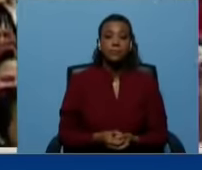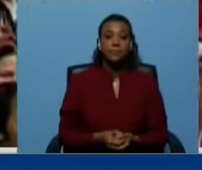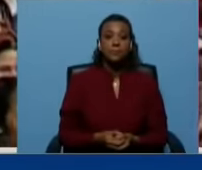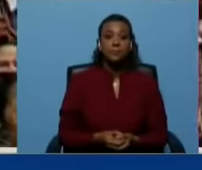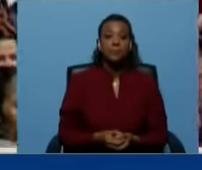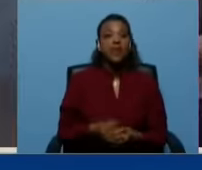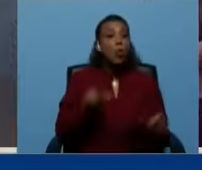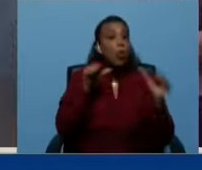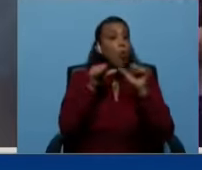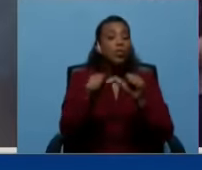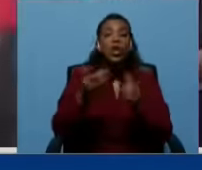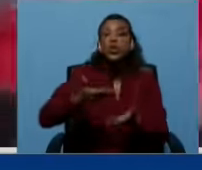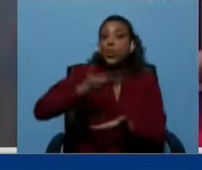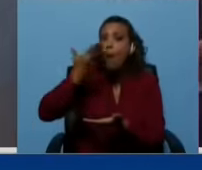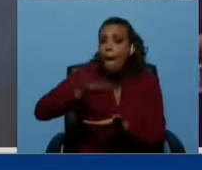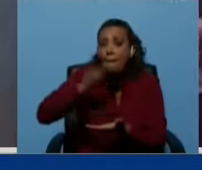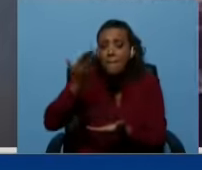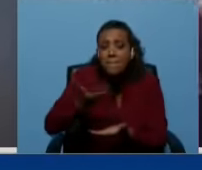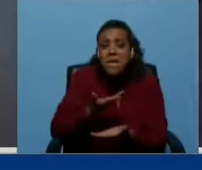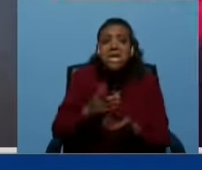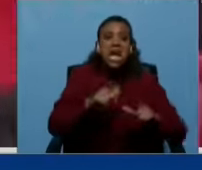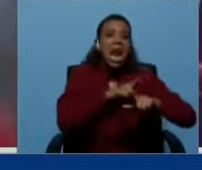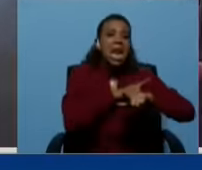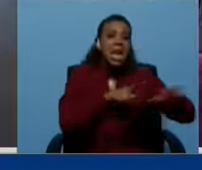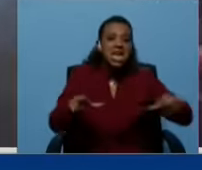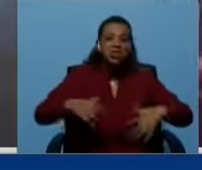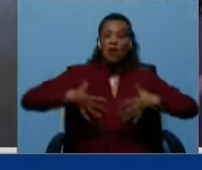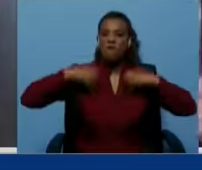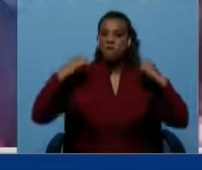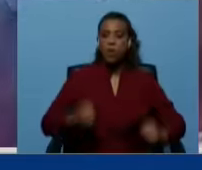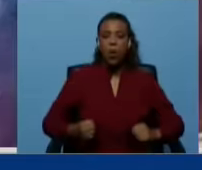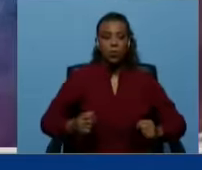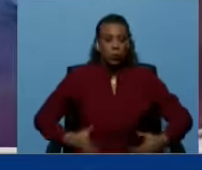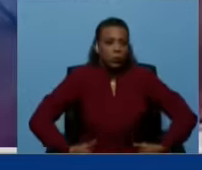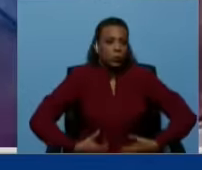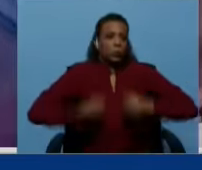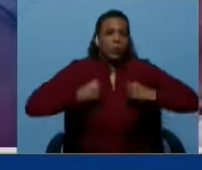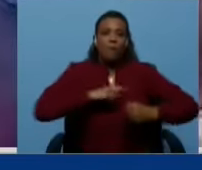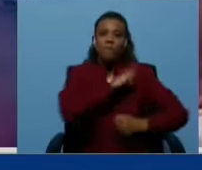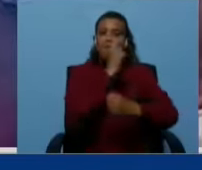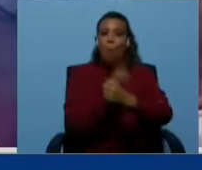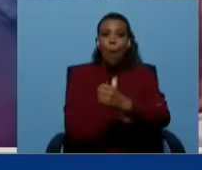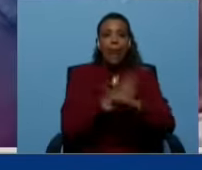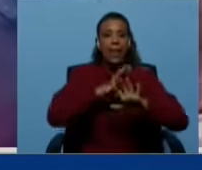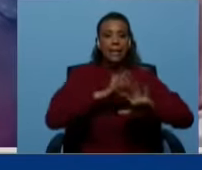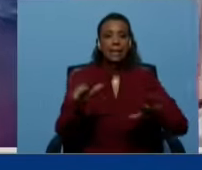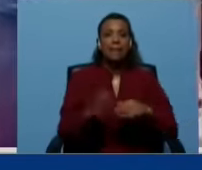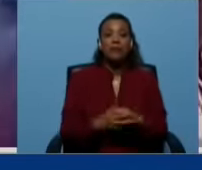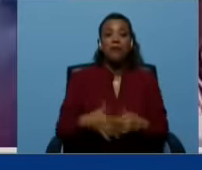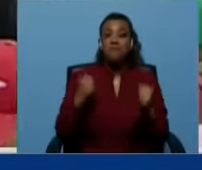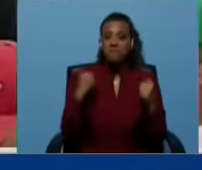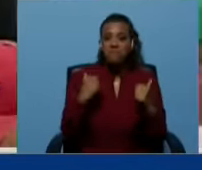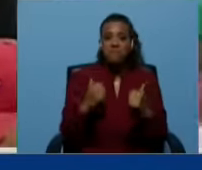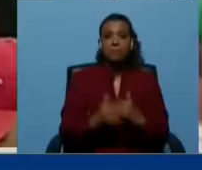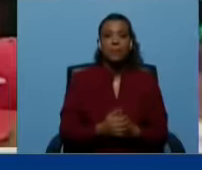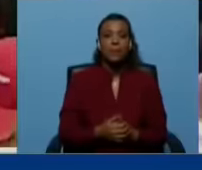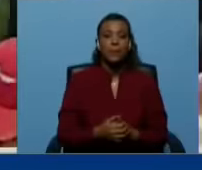Y con esa sopita de pollo quedé repotenciado. Fino, no, ya vamos a